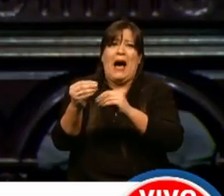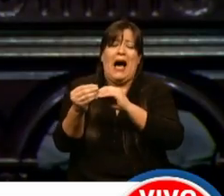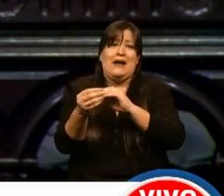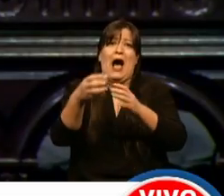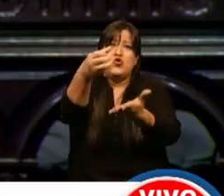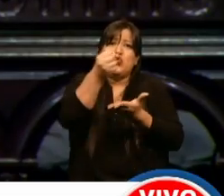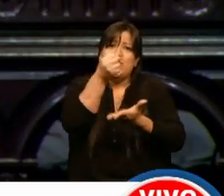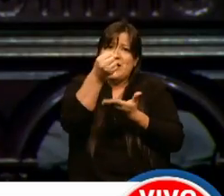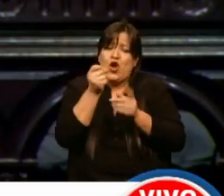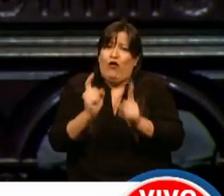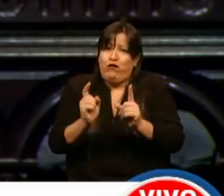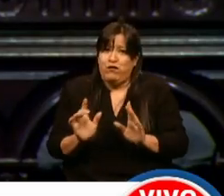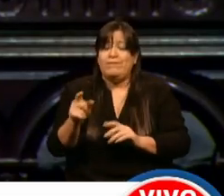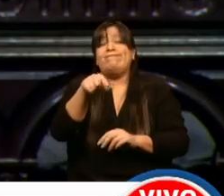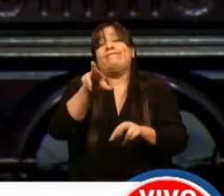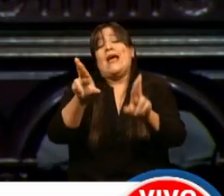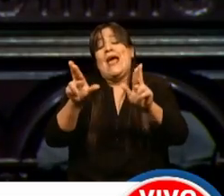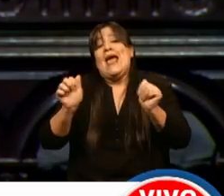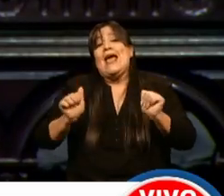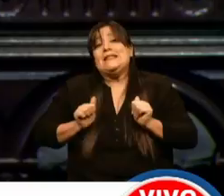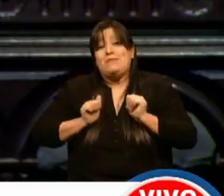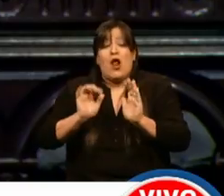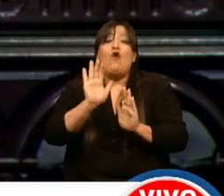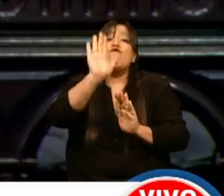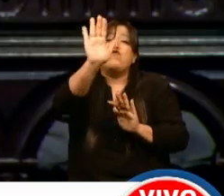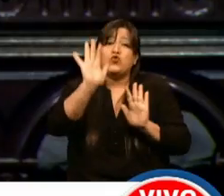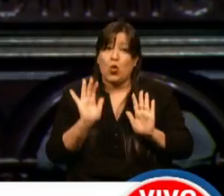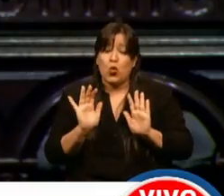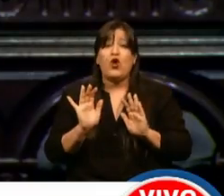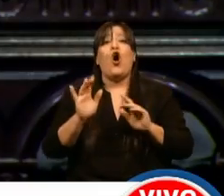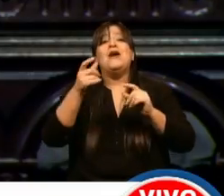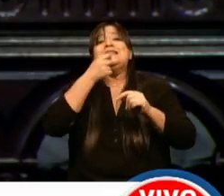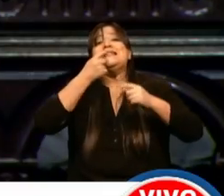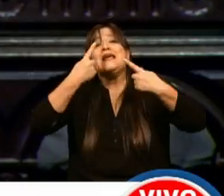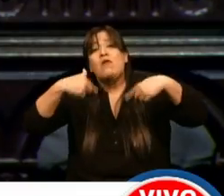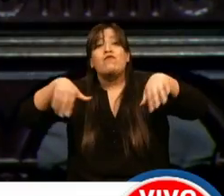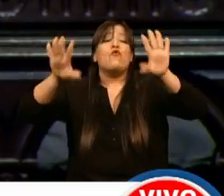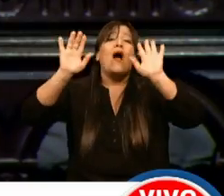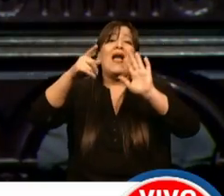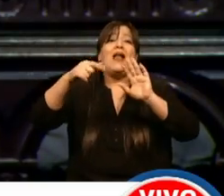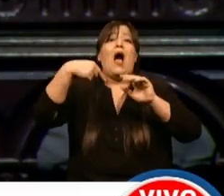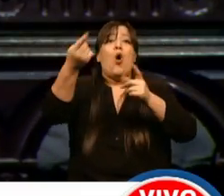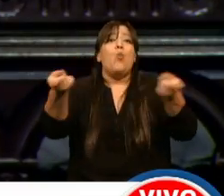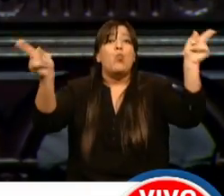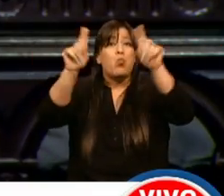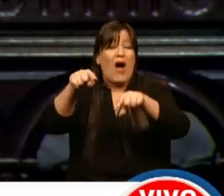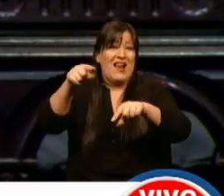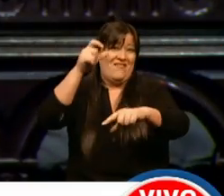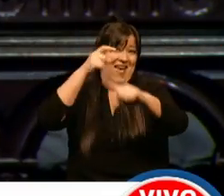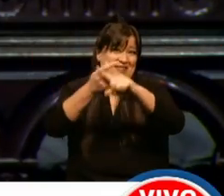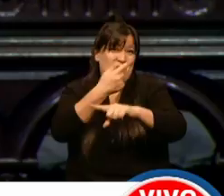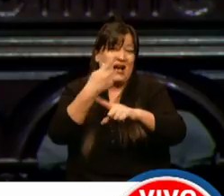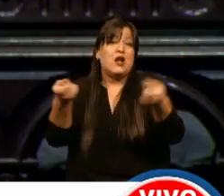patagónico y espero que en el futuro según díaz estas ideas ue van a gobernar la argentina